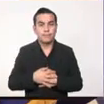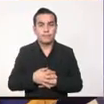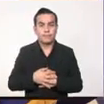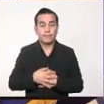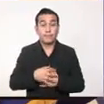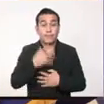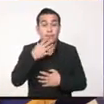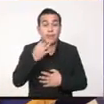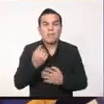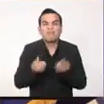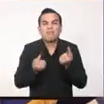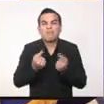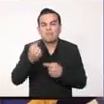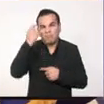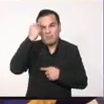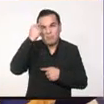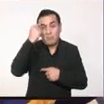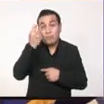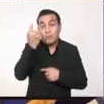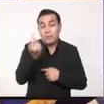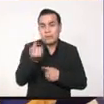Es decir, mucha gente puede estar equivocada.